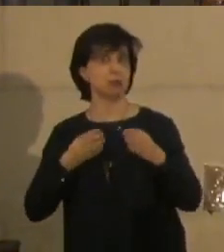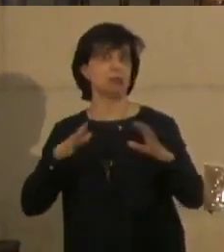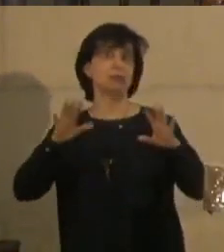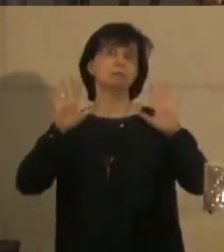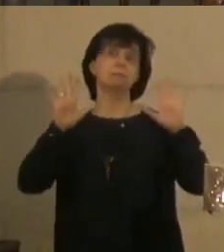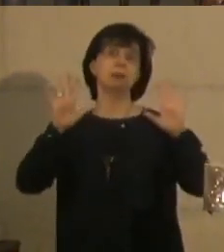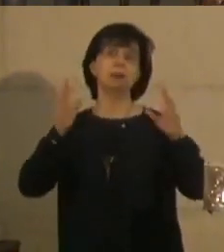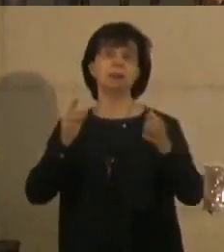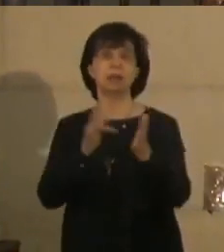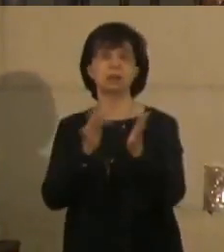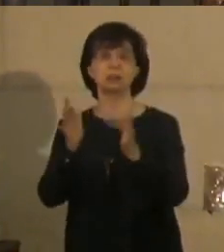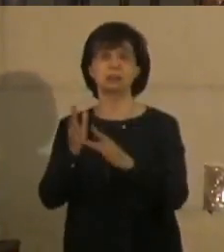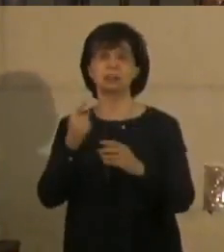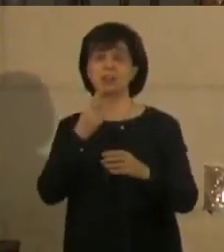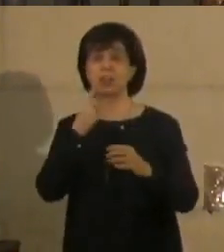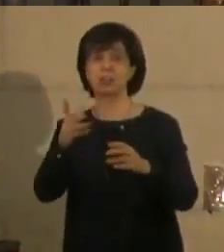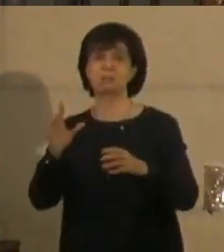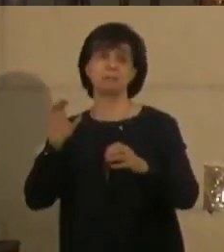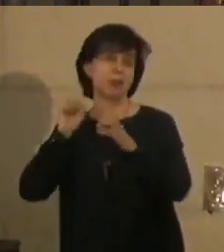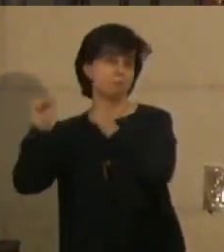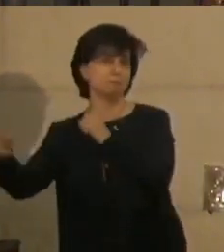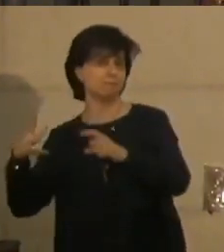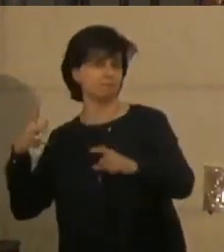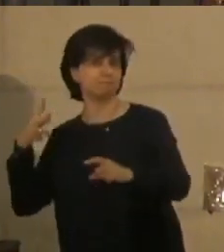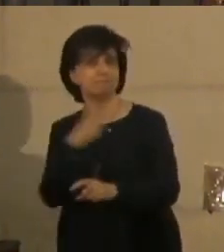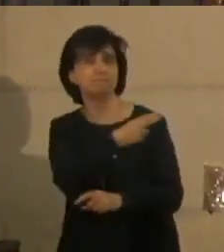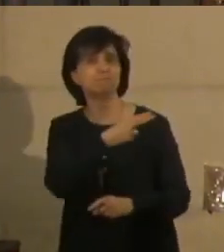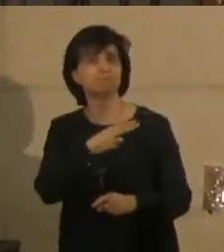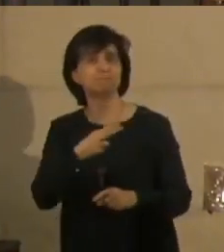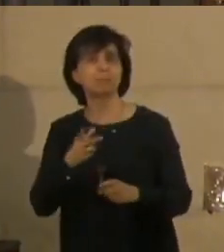Jesús nos está diciendo, mirad,